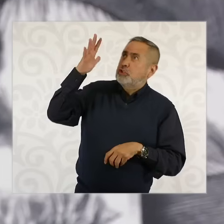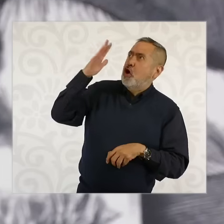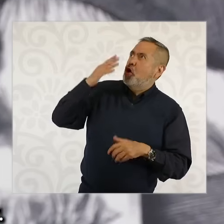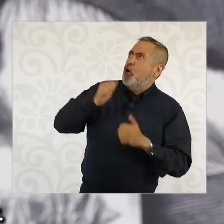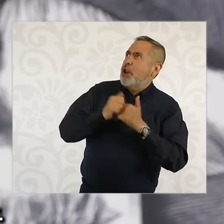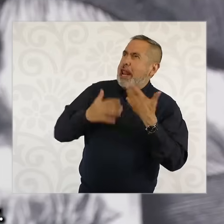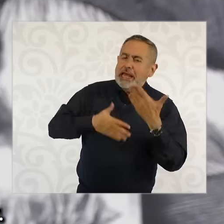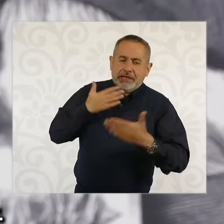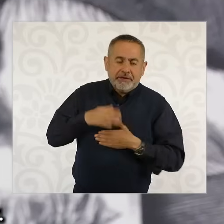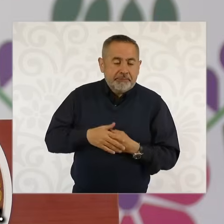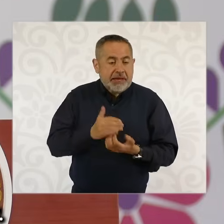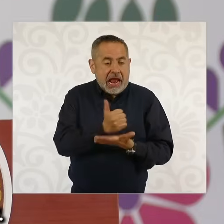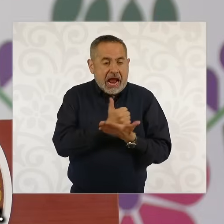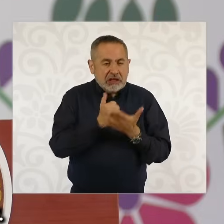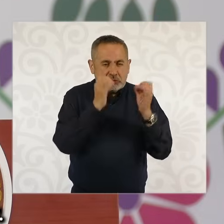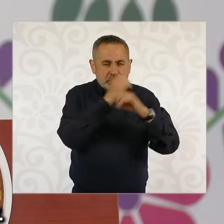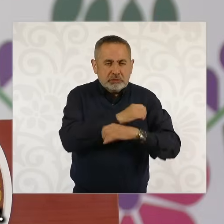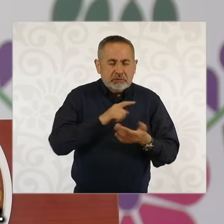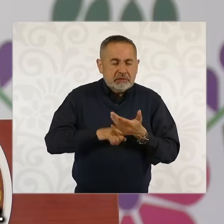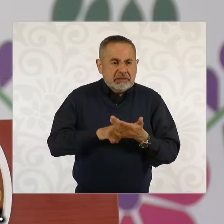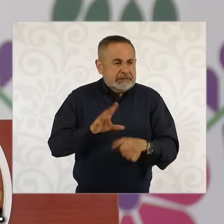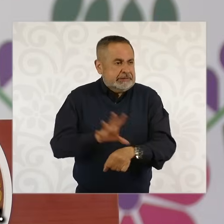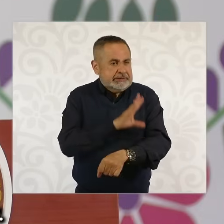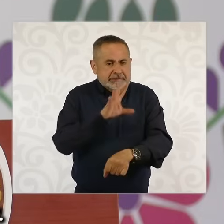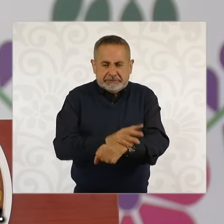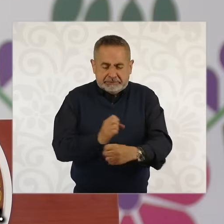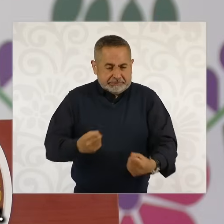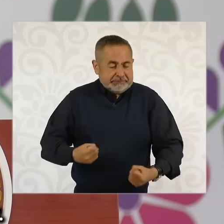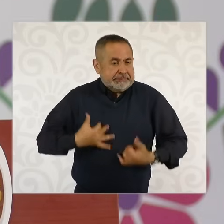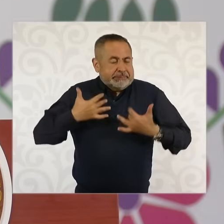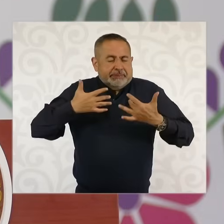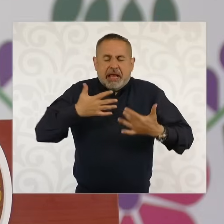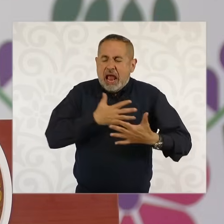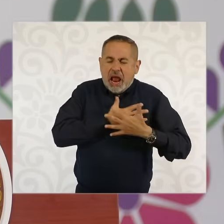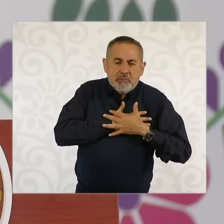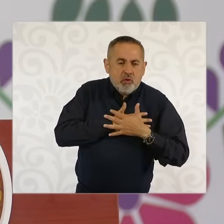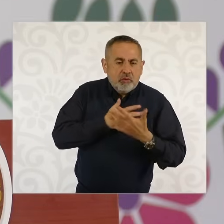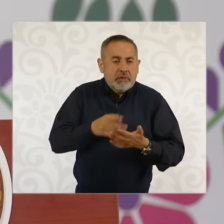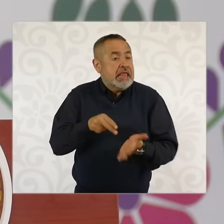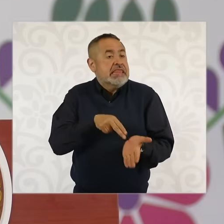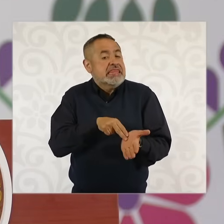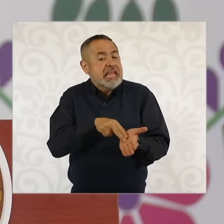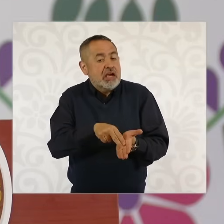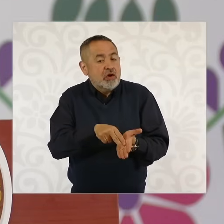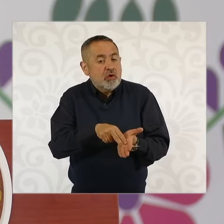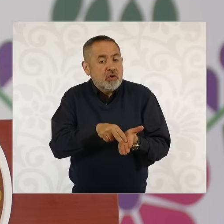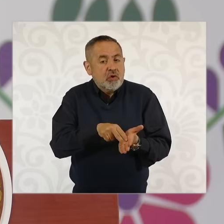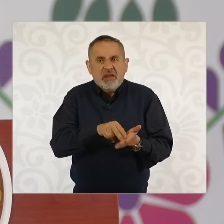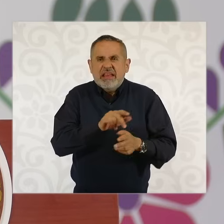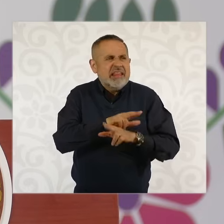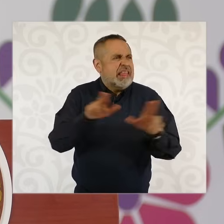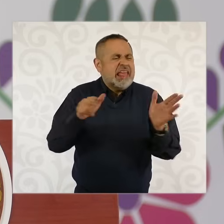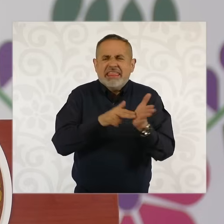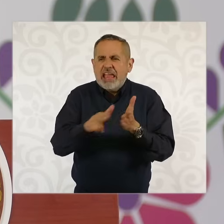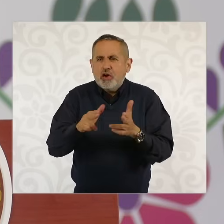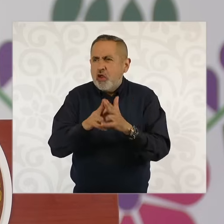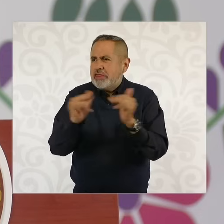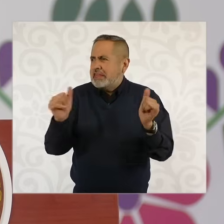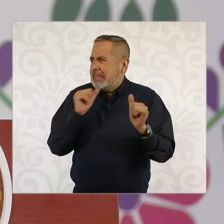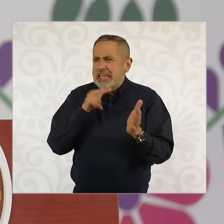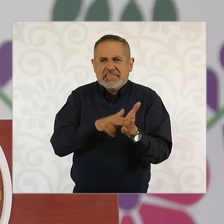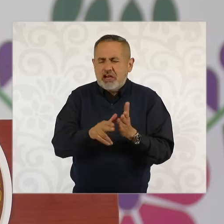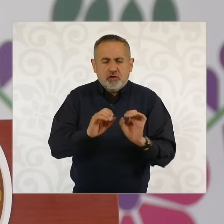alegría. Azul cobalto, electricidad y pureza, amor. Negro, nada es negro, realmente